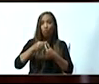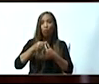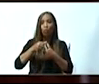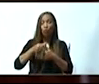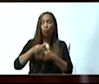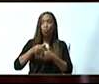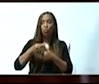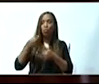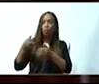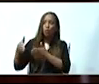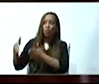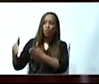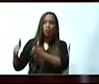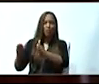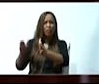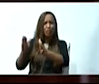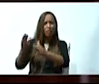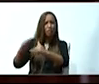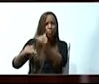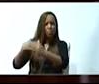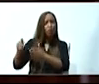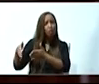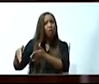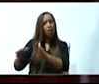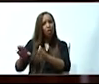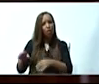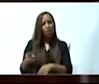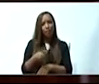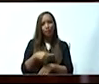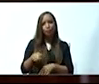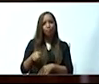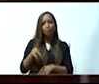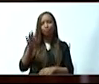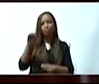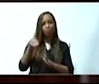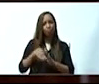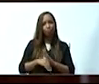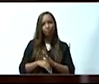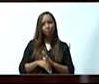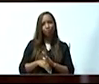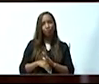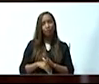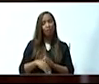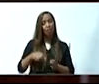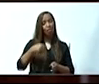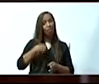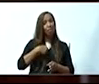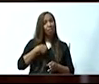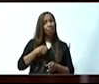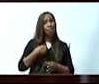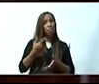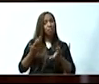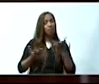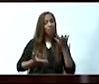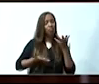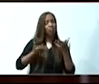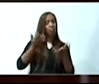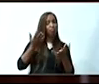de nosotros y de todos los dominicanos. En esta oportunidad, este fideicomiso constituye